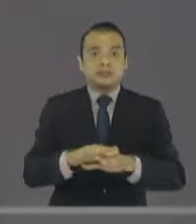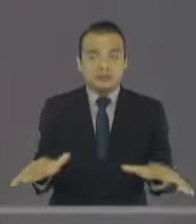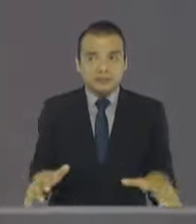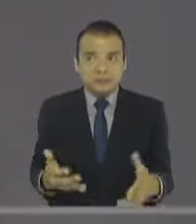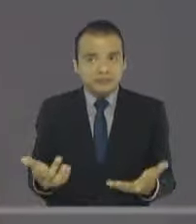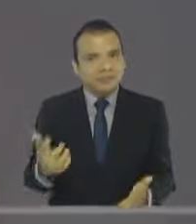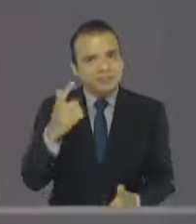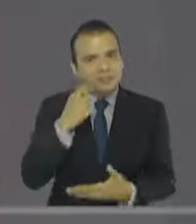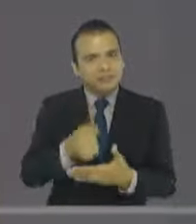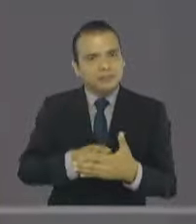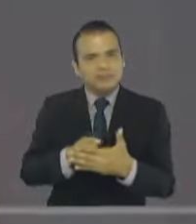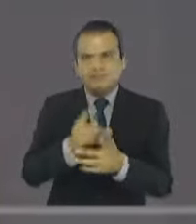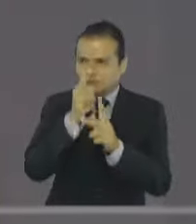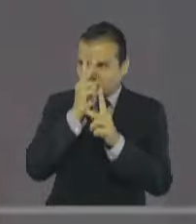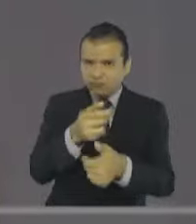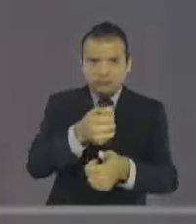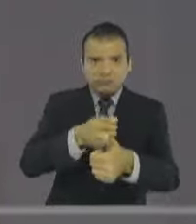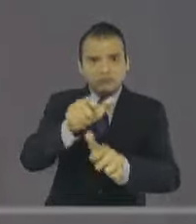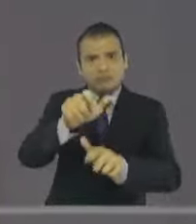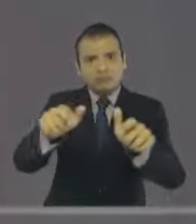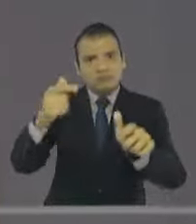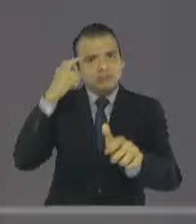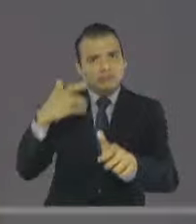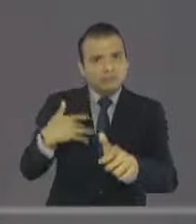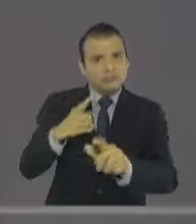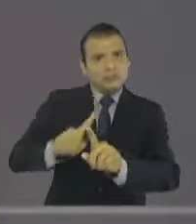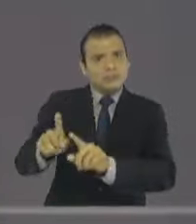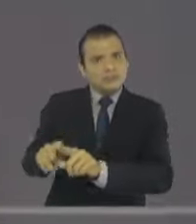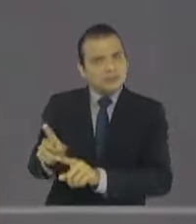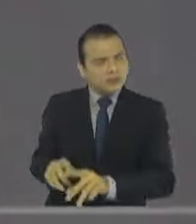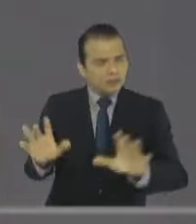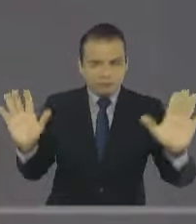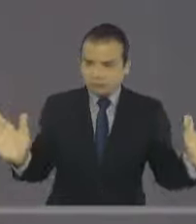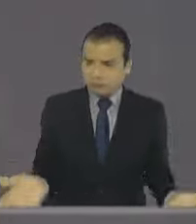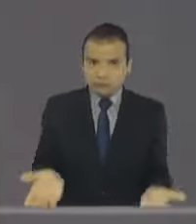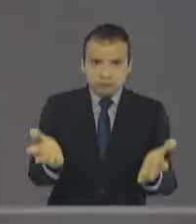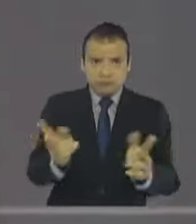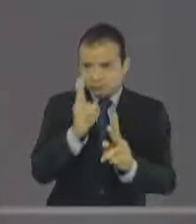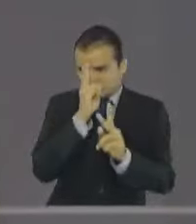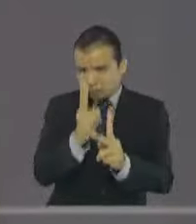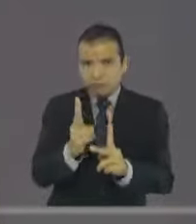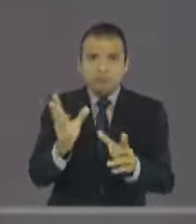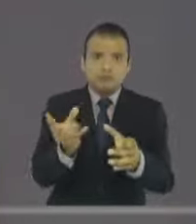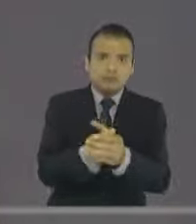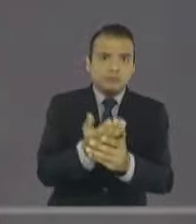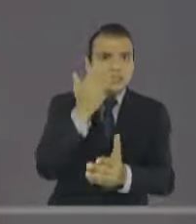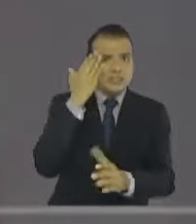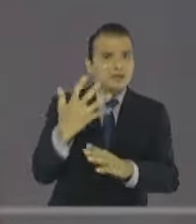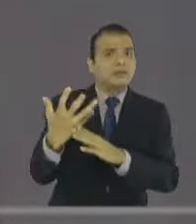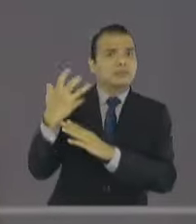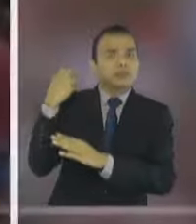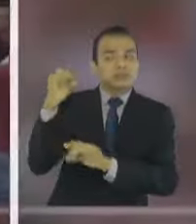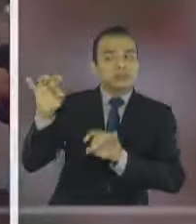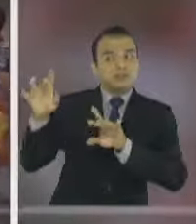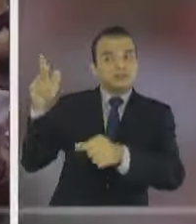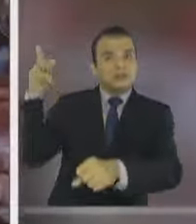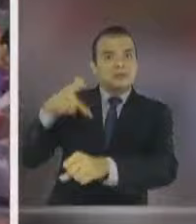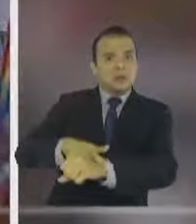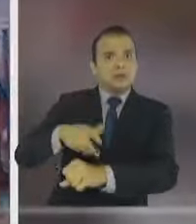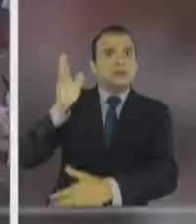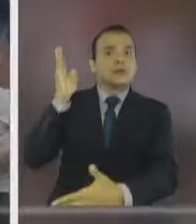la diferencia y de comprensión de esas vivencias que históricamente han sido oprimidas, segregadas, vulneradas, violentadas y asesinadas, por supuesto.